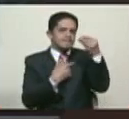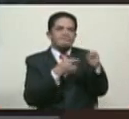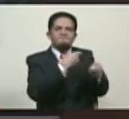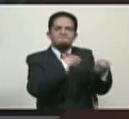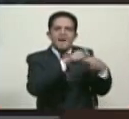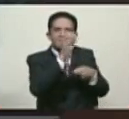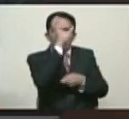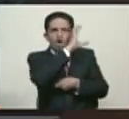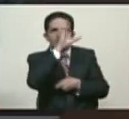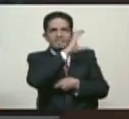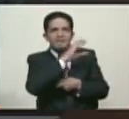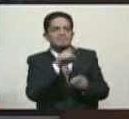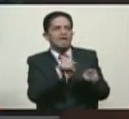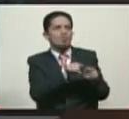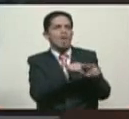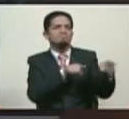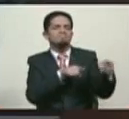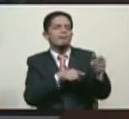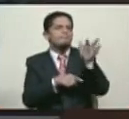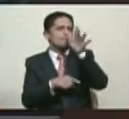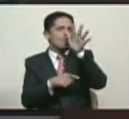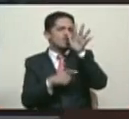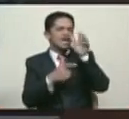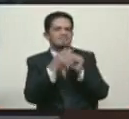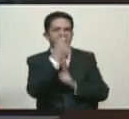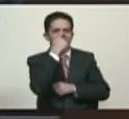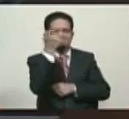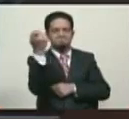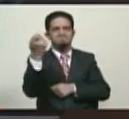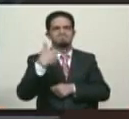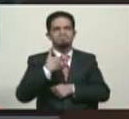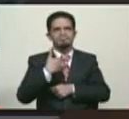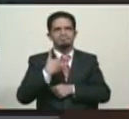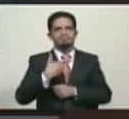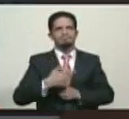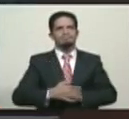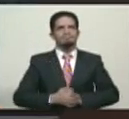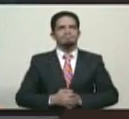que se burlan del papel deprimente que llegan a ser.